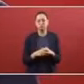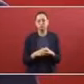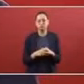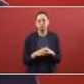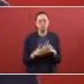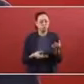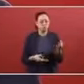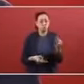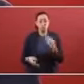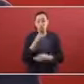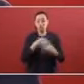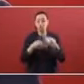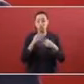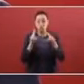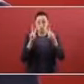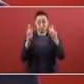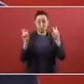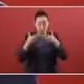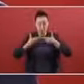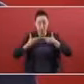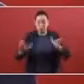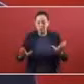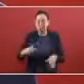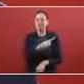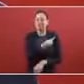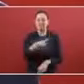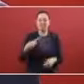lo público tiene que ser cada vez más público.